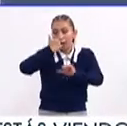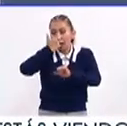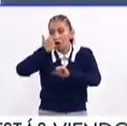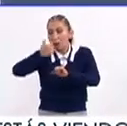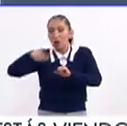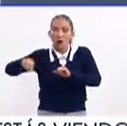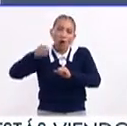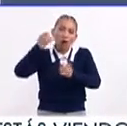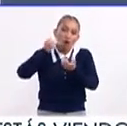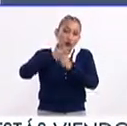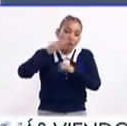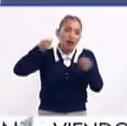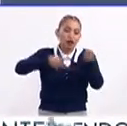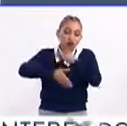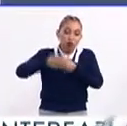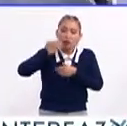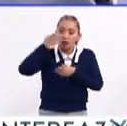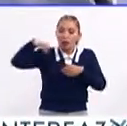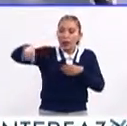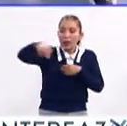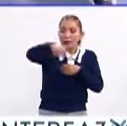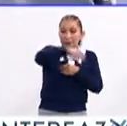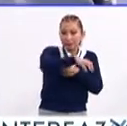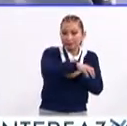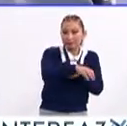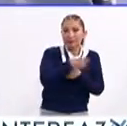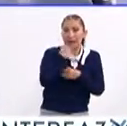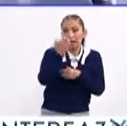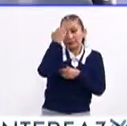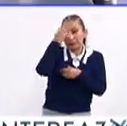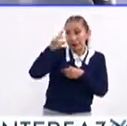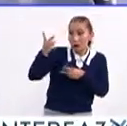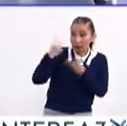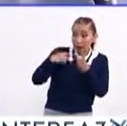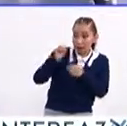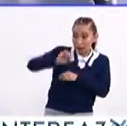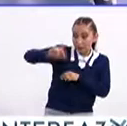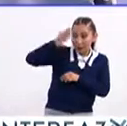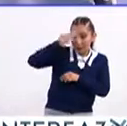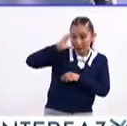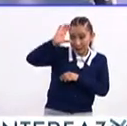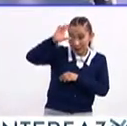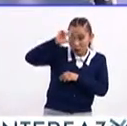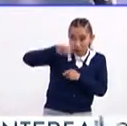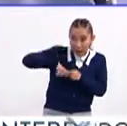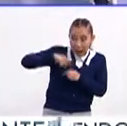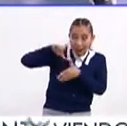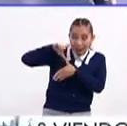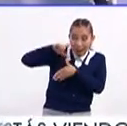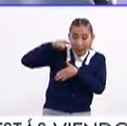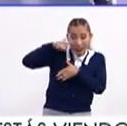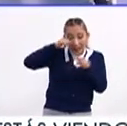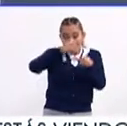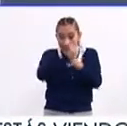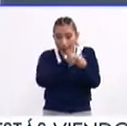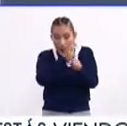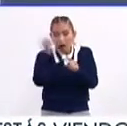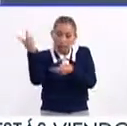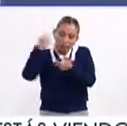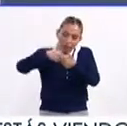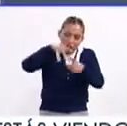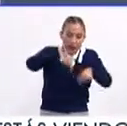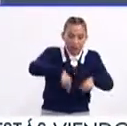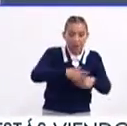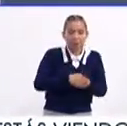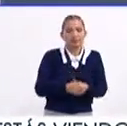intercambio entre las unidades, incluso, o sea, que extranjeros que se especializan en ciencias sociales latinoamericanas también vengan y se